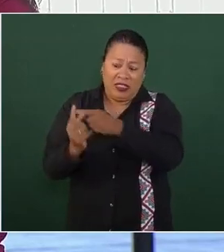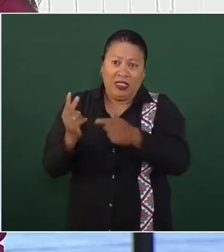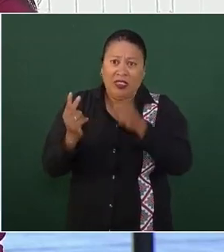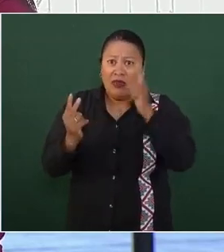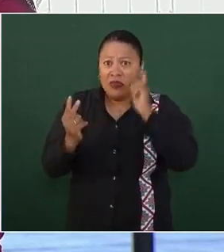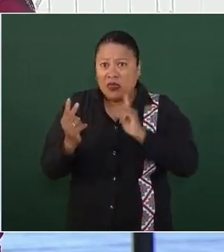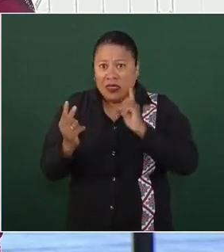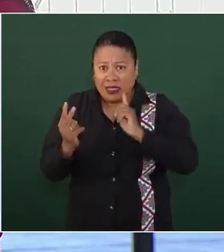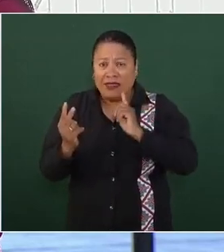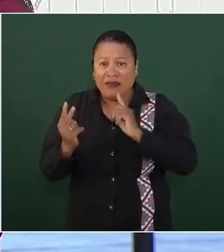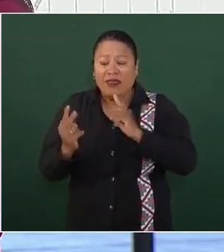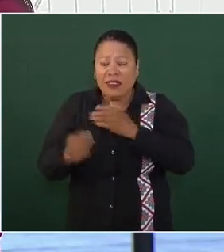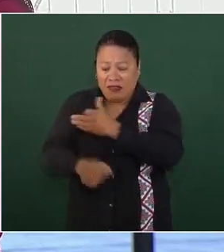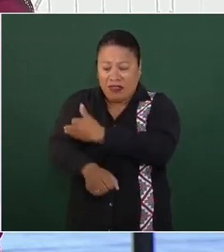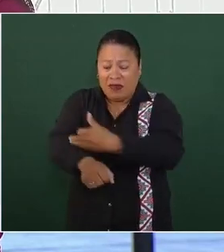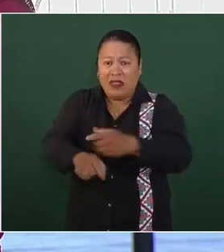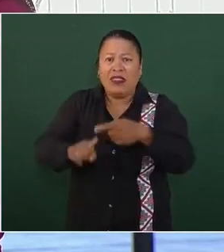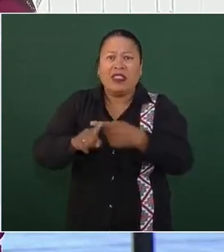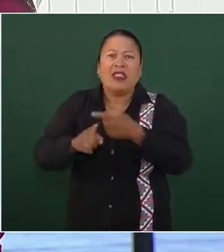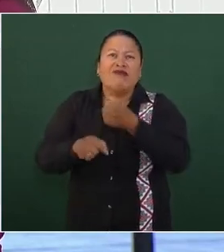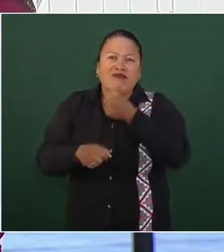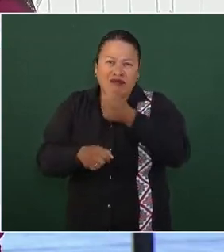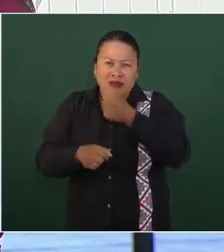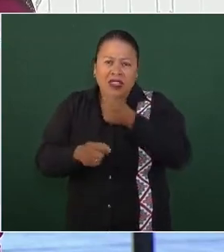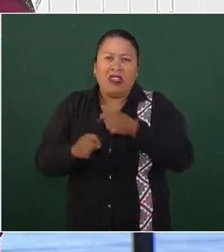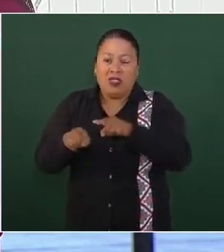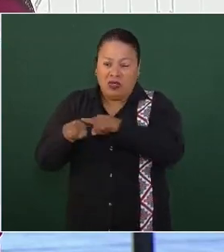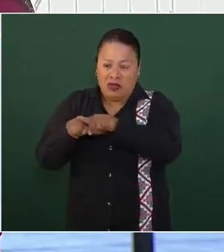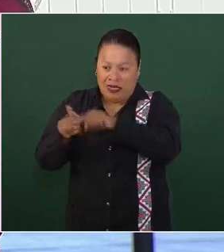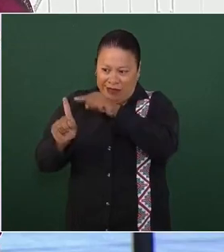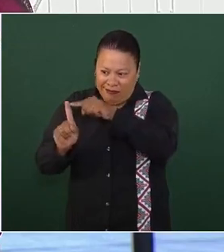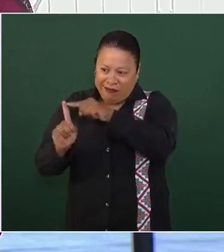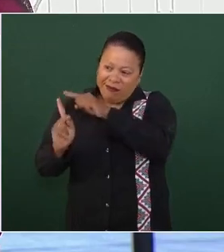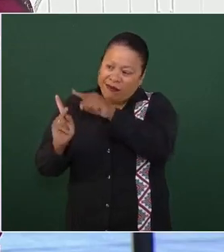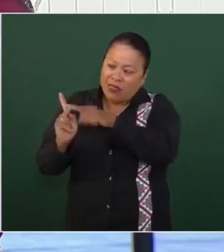familiares del periodista su hermana una y su tía la otra